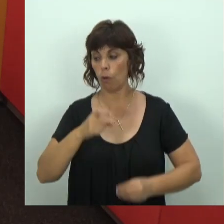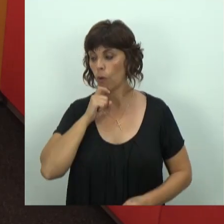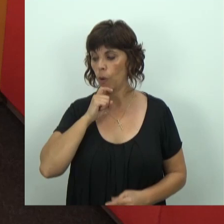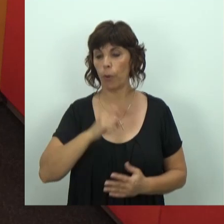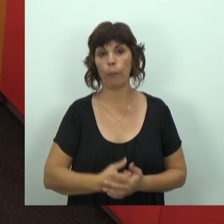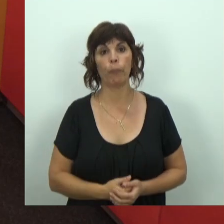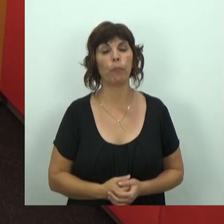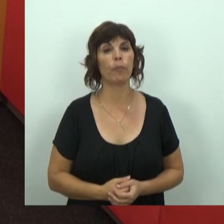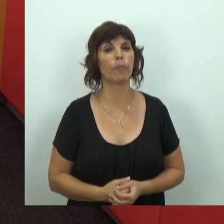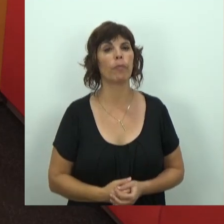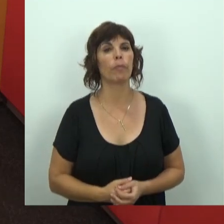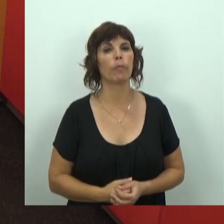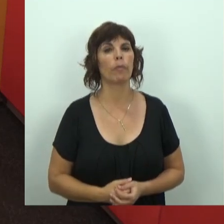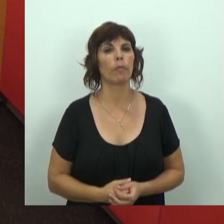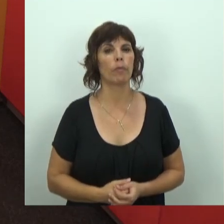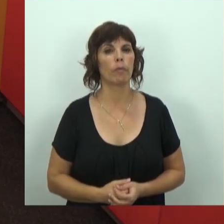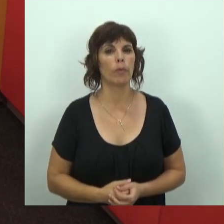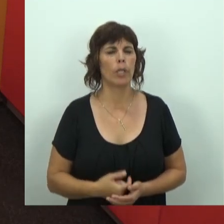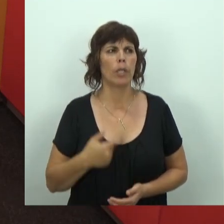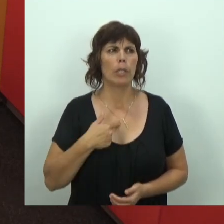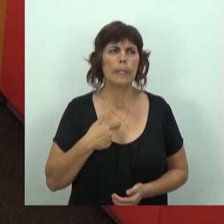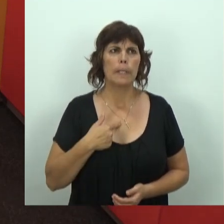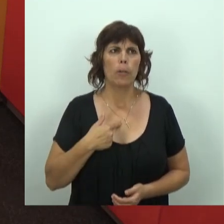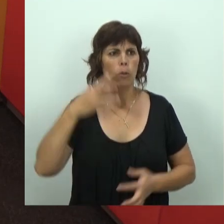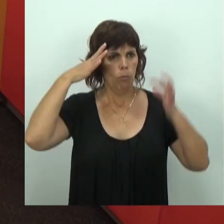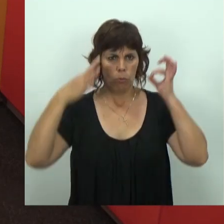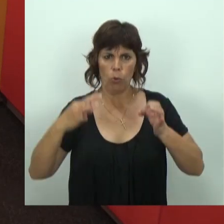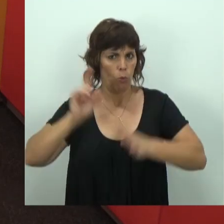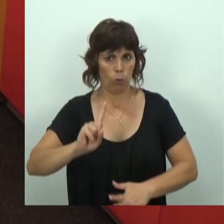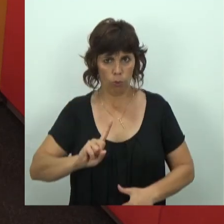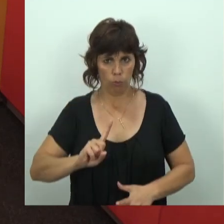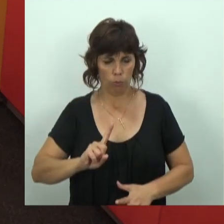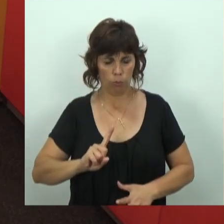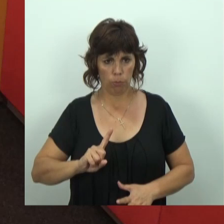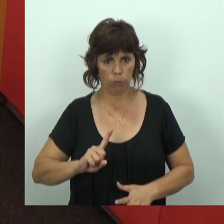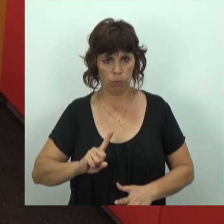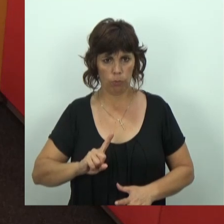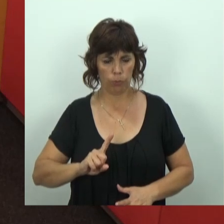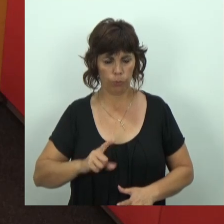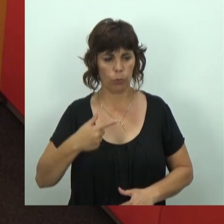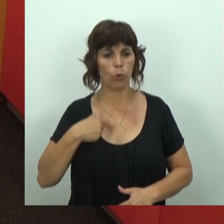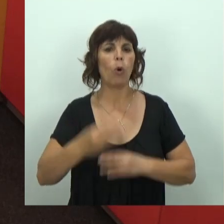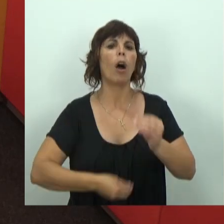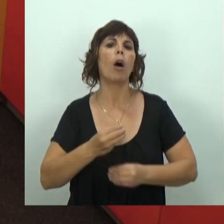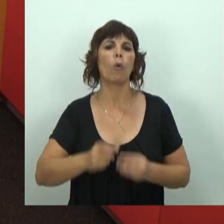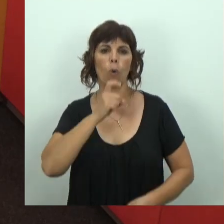Cuando yo no estoy seguro de una cosa, yo lo hago así.